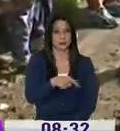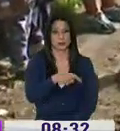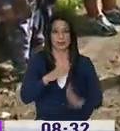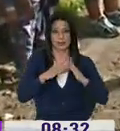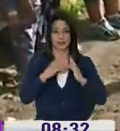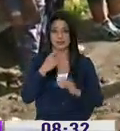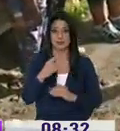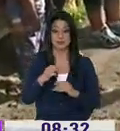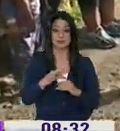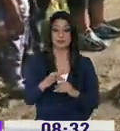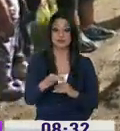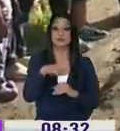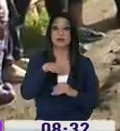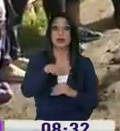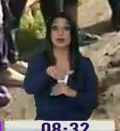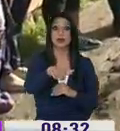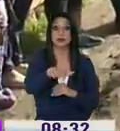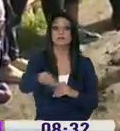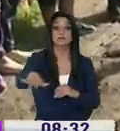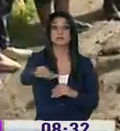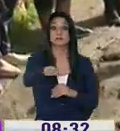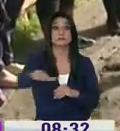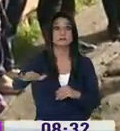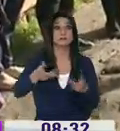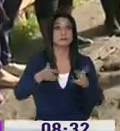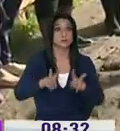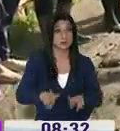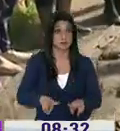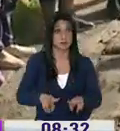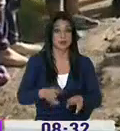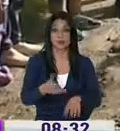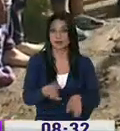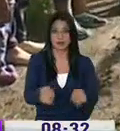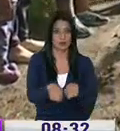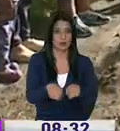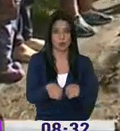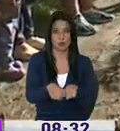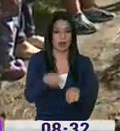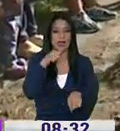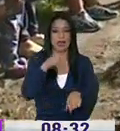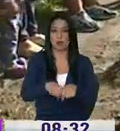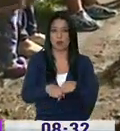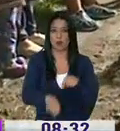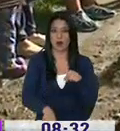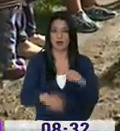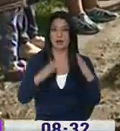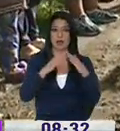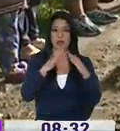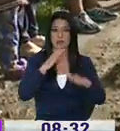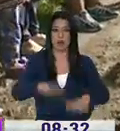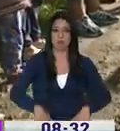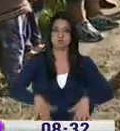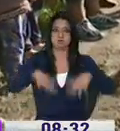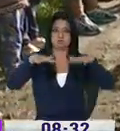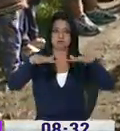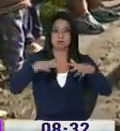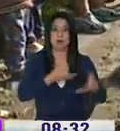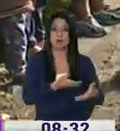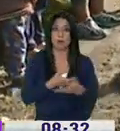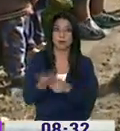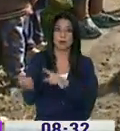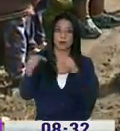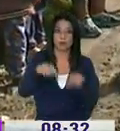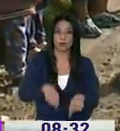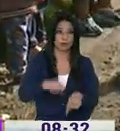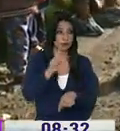unos metros más hacia el oriente también ya se había producido algo similar una casa se inundó tuvieron que venir los bomberos entonces no es